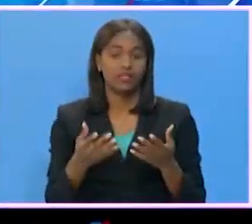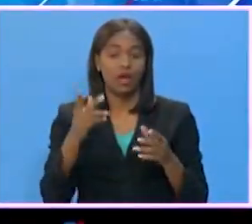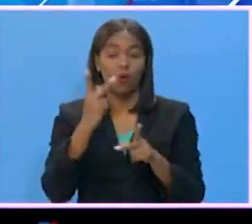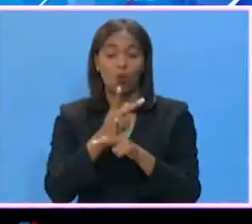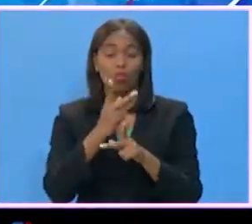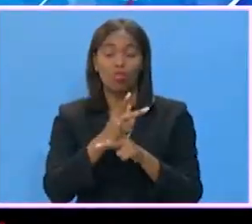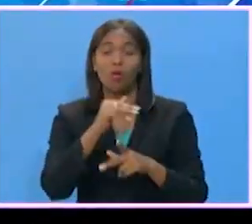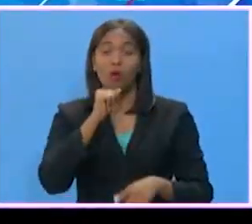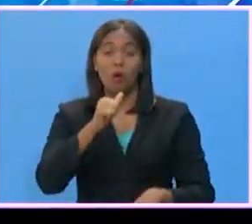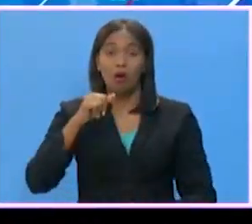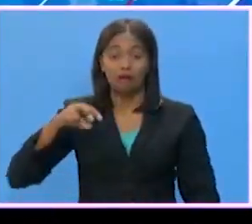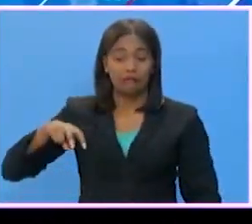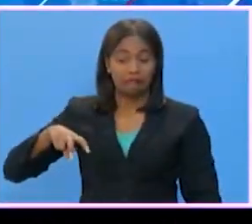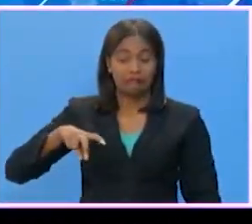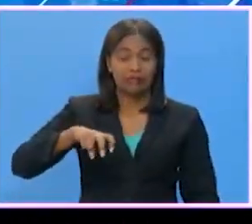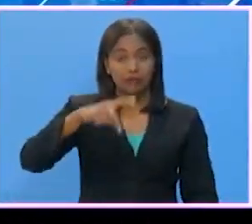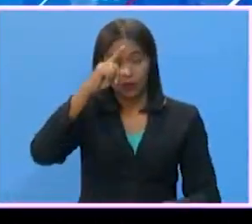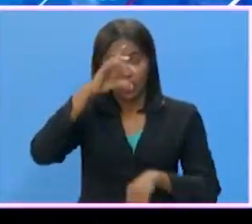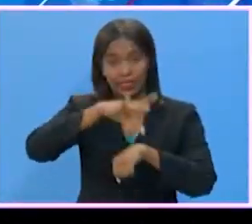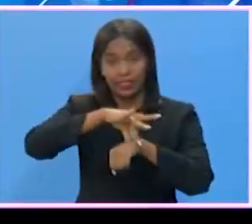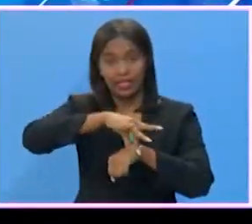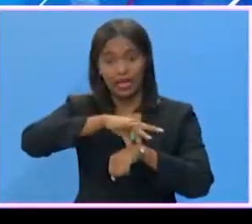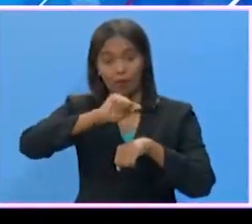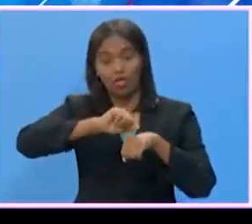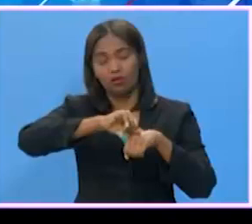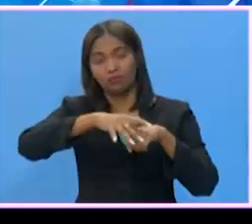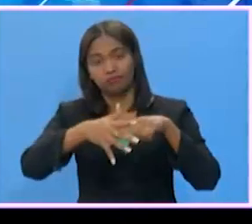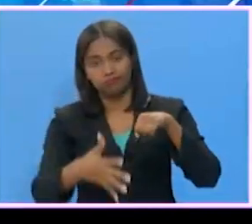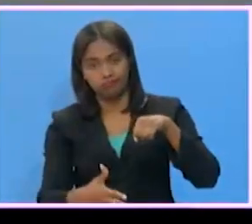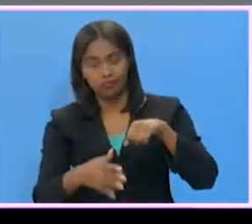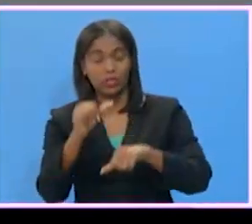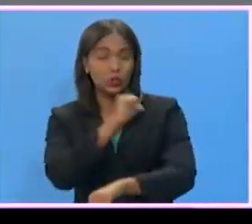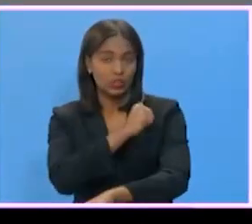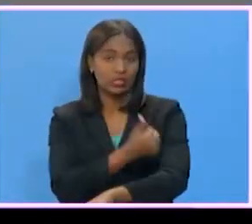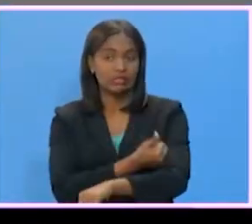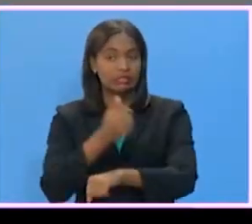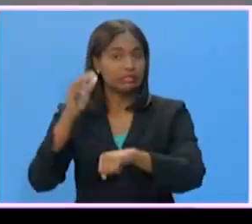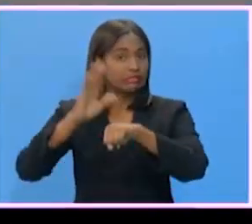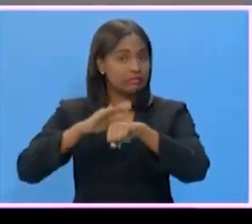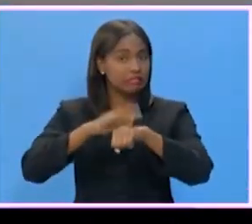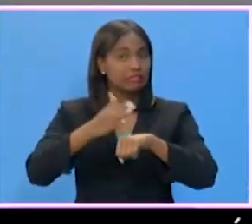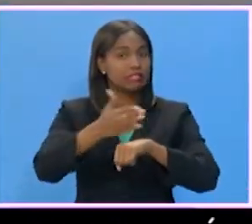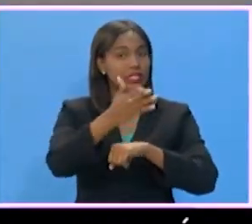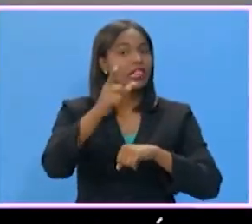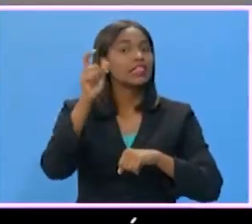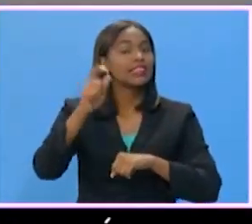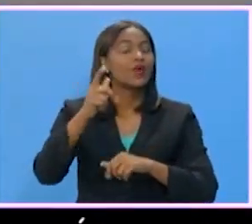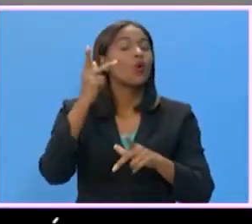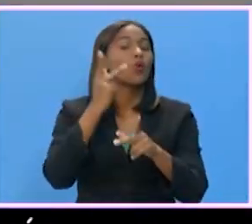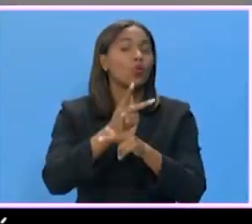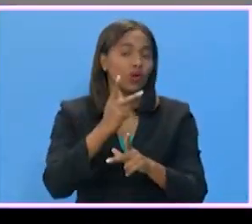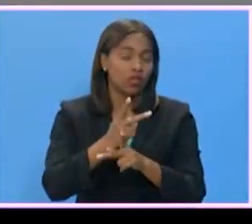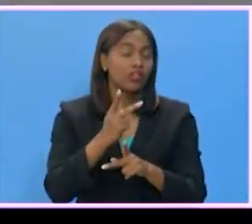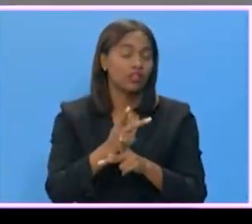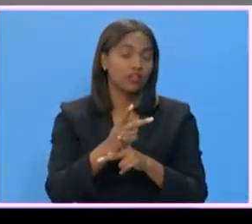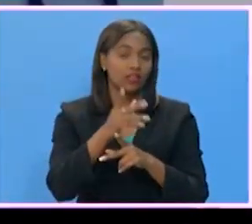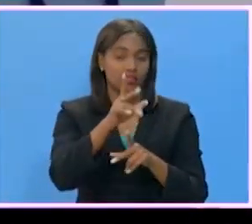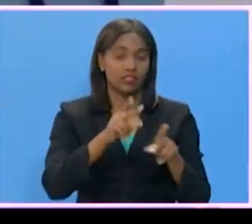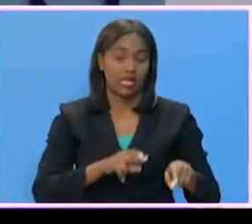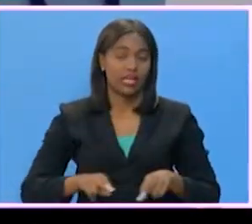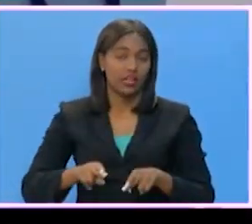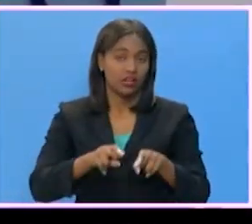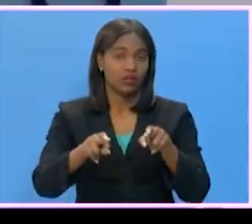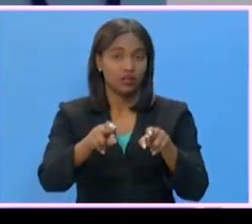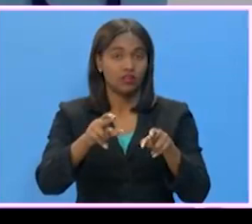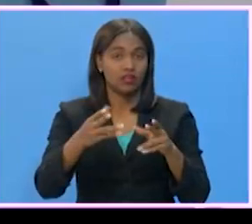y cañadas y deslizamientos de tierra. Además, las autoridades exhortan a la población a abstenerse de cruzar ríos, arroyos